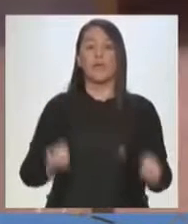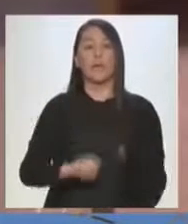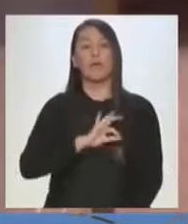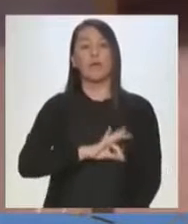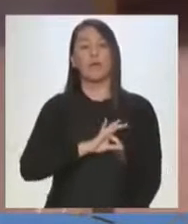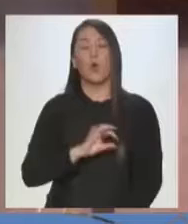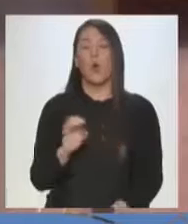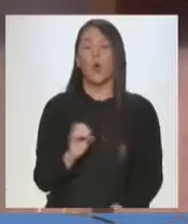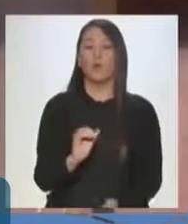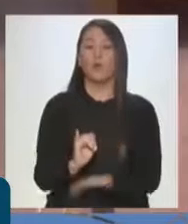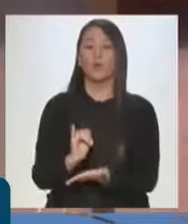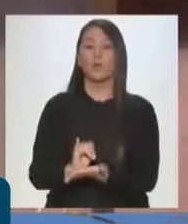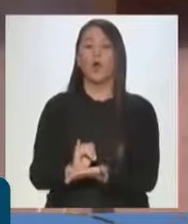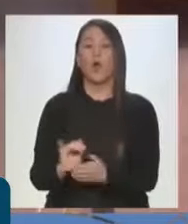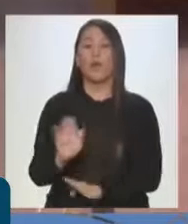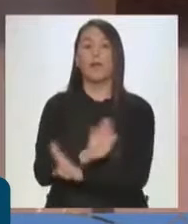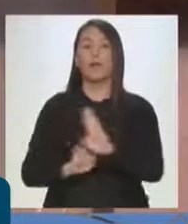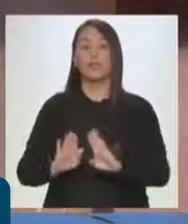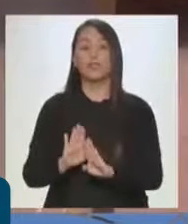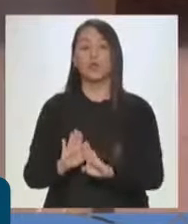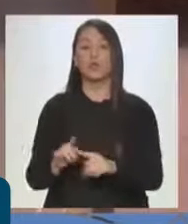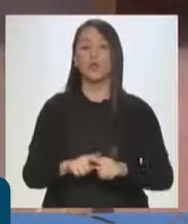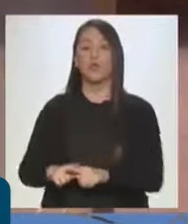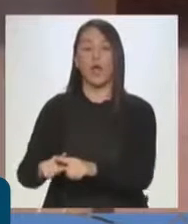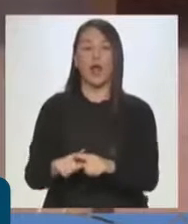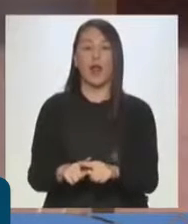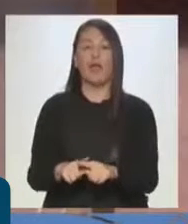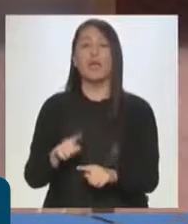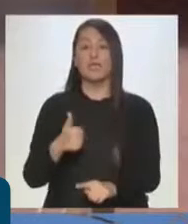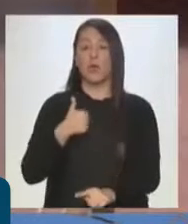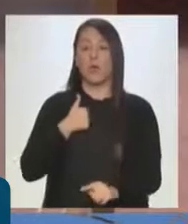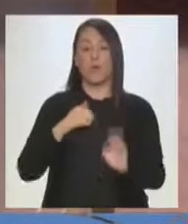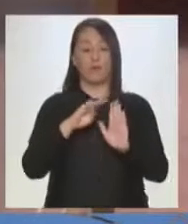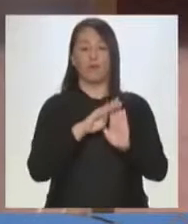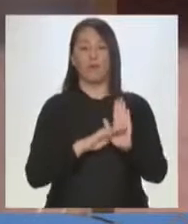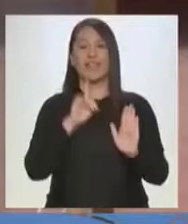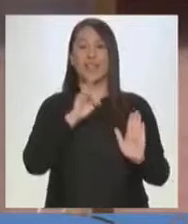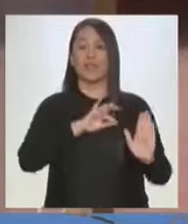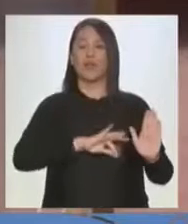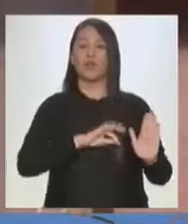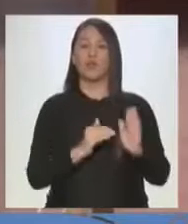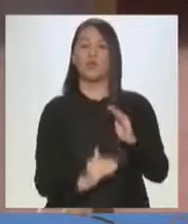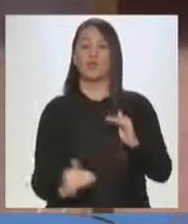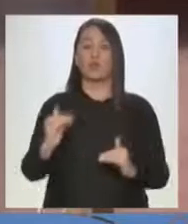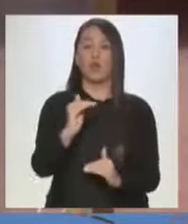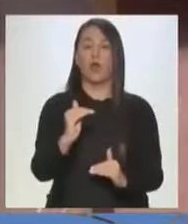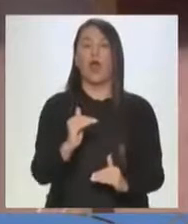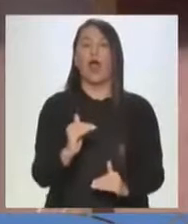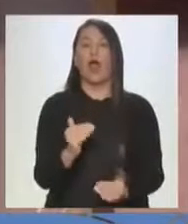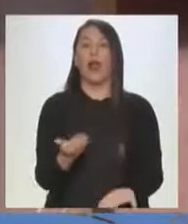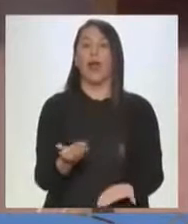del Instituto de Previsión Social, siempre y cuando cumplan con el requisito de percibir una pensión con un monto superior a la pensión